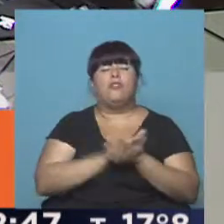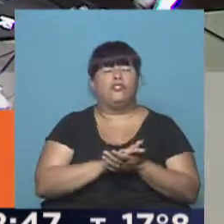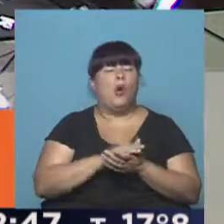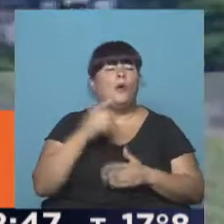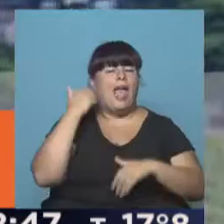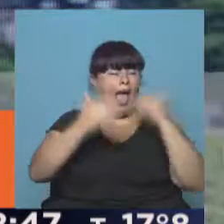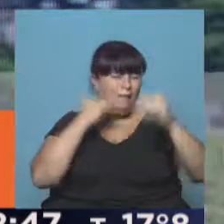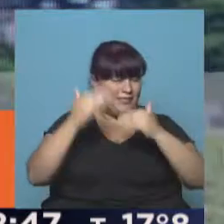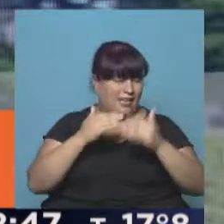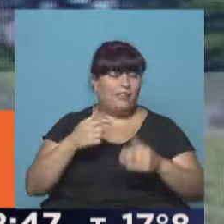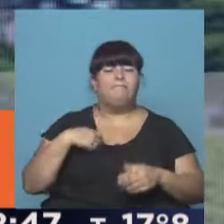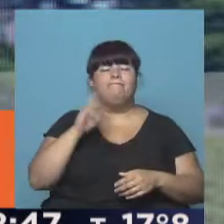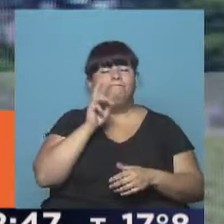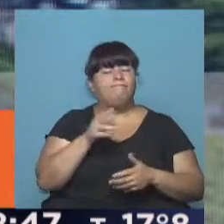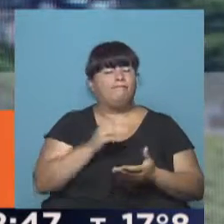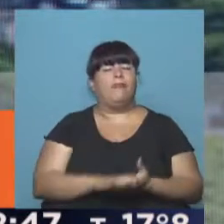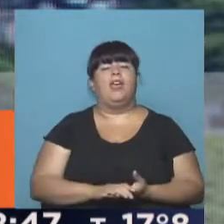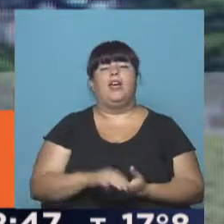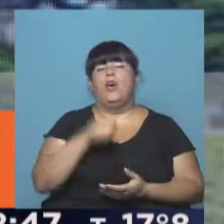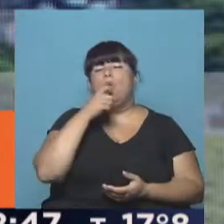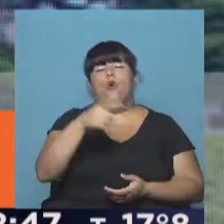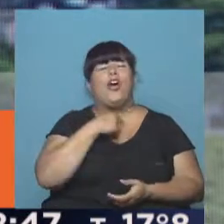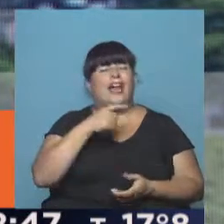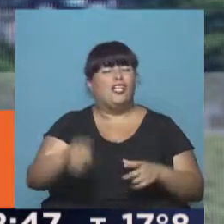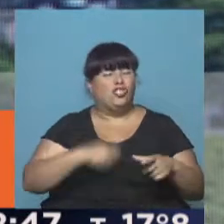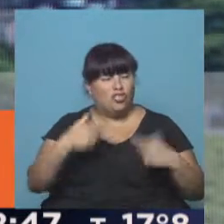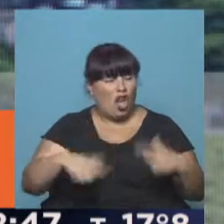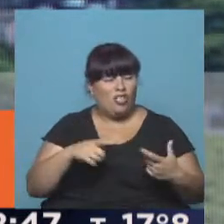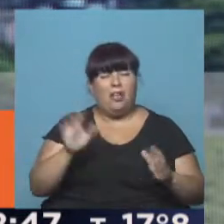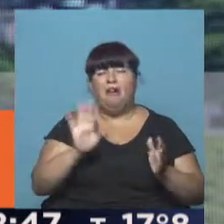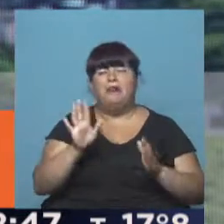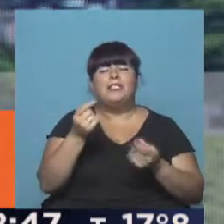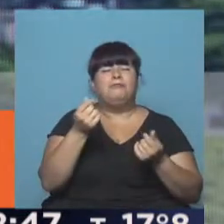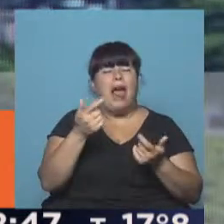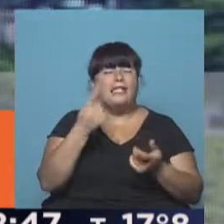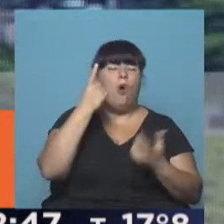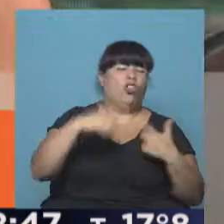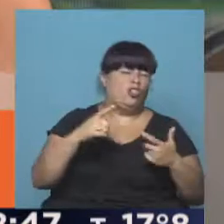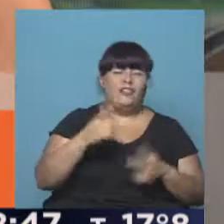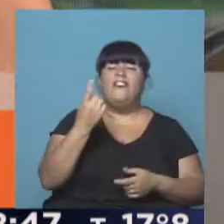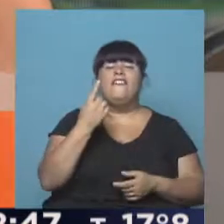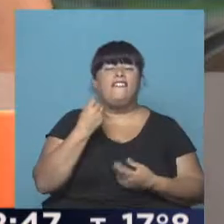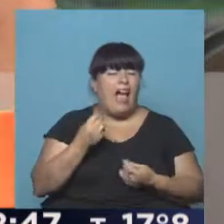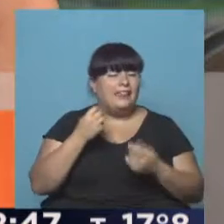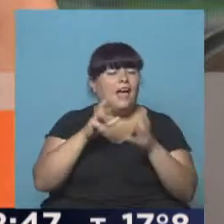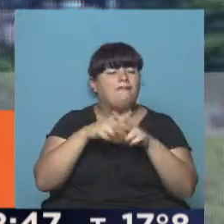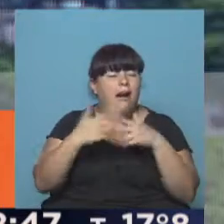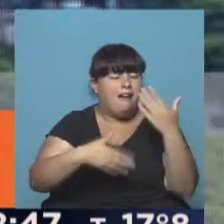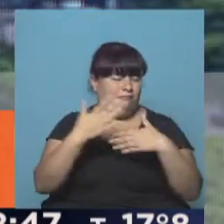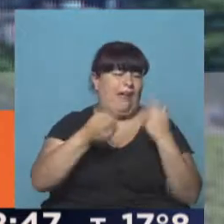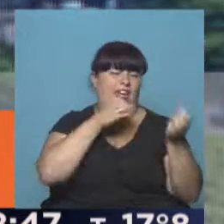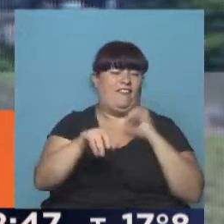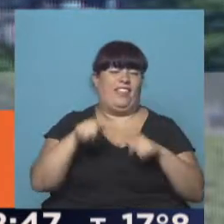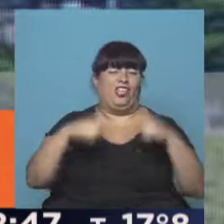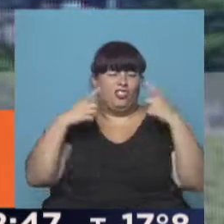la capacitación lo que nosotros vemos es que si vos querés hacer tortas no te falta capital para hacer una torta lo que te falta son herramientas para poder